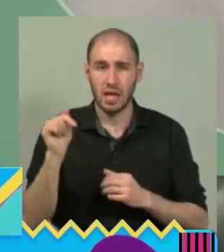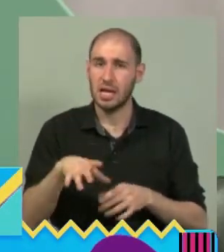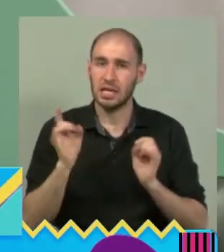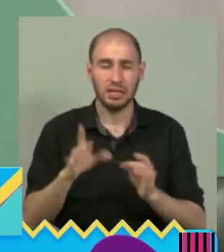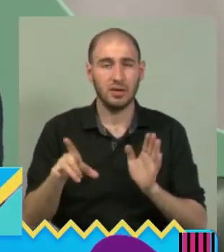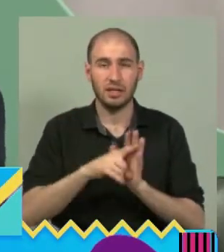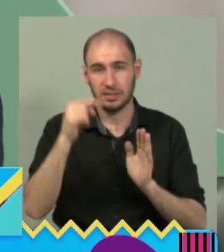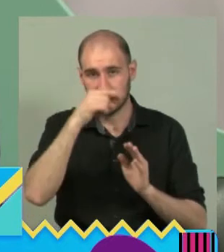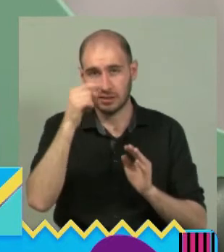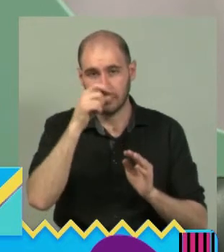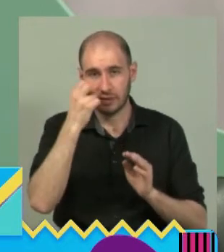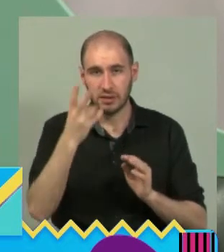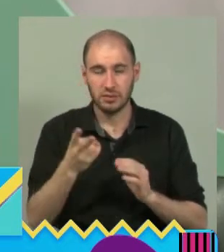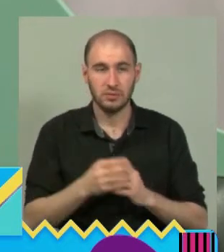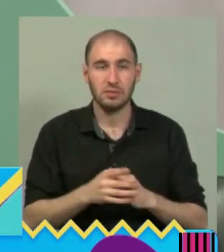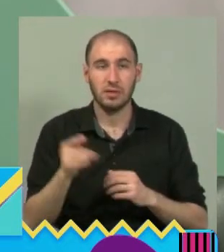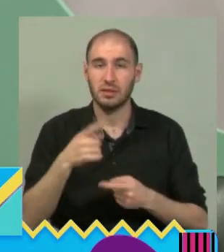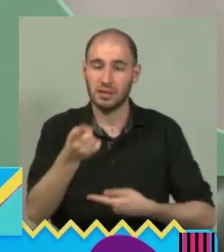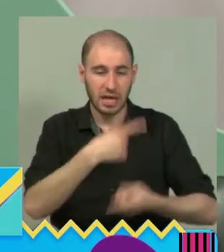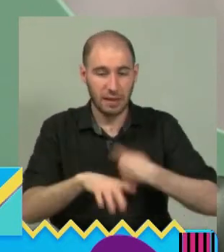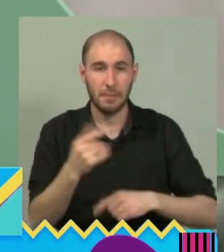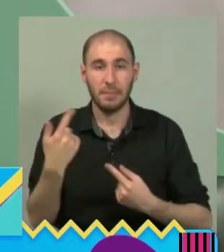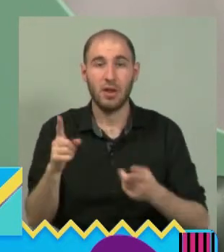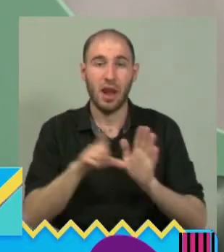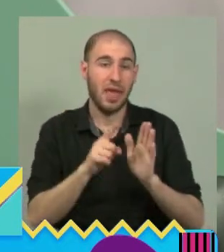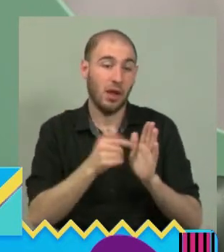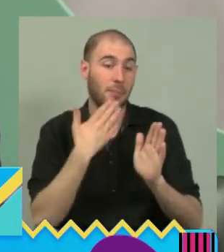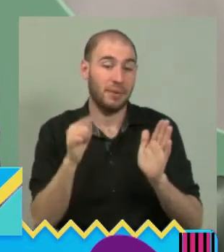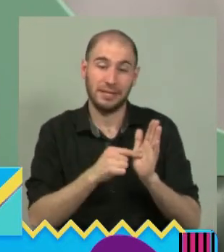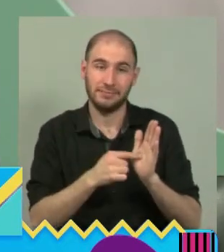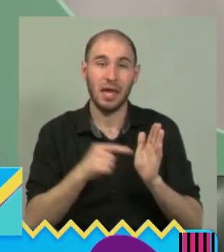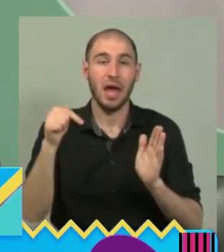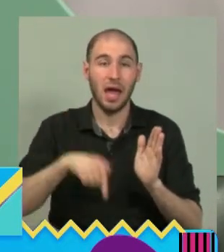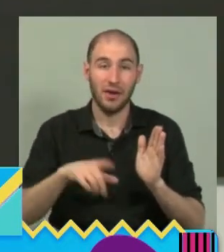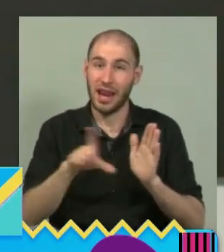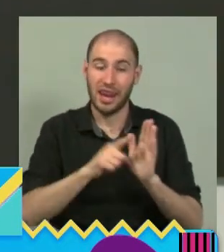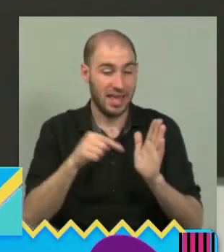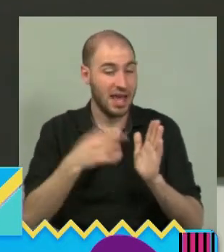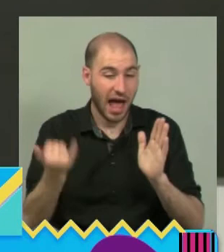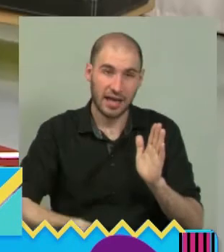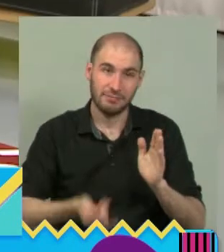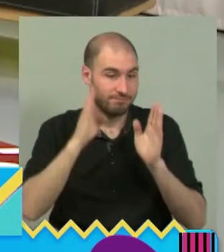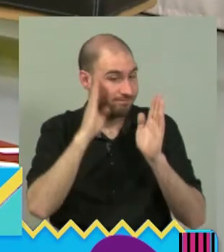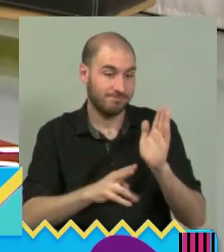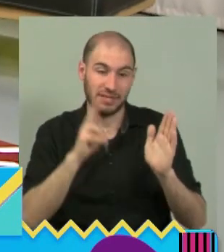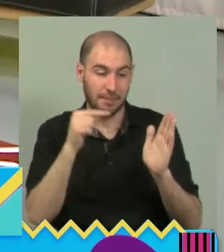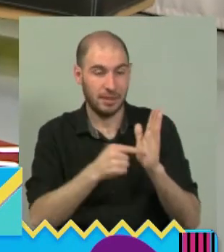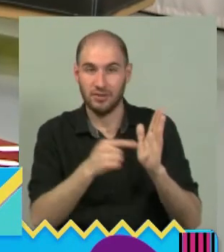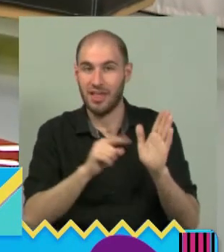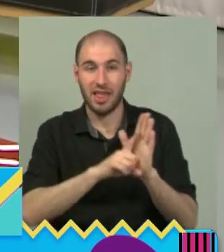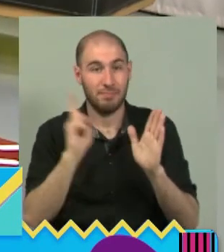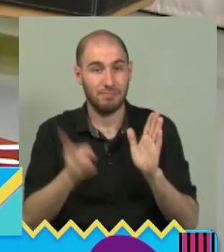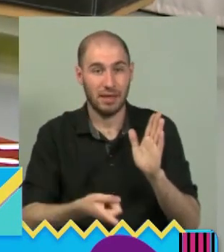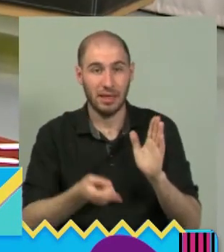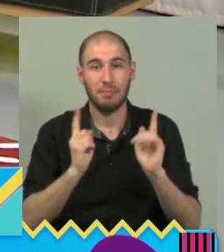crítico de la ley 7722, debería reformularse, pero las leyes están para cumplirlas. Y hoy está la ley. Por lo tanto, hay que atenerse a lo que esa ley dice,